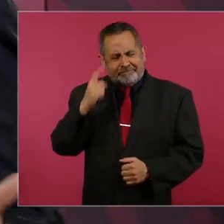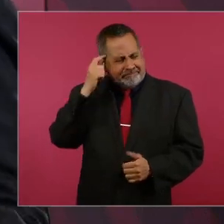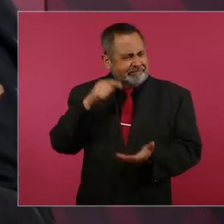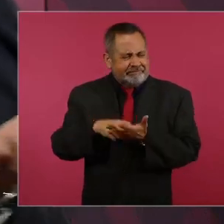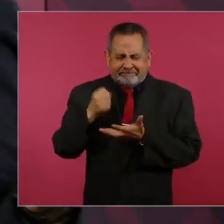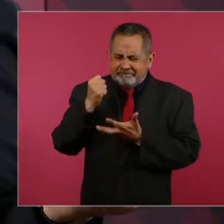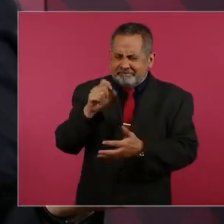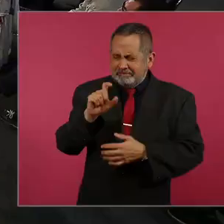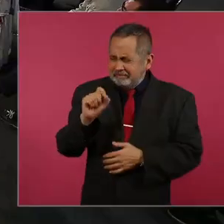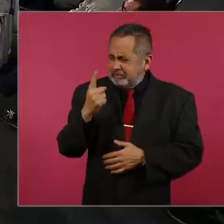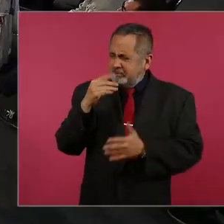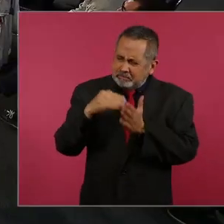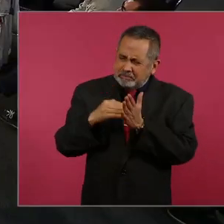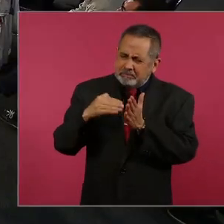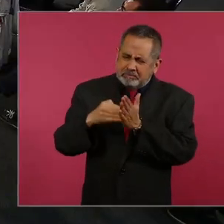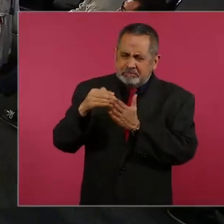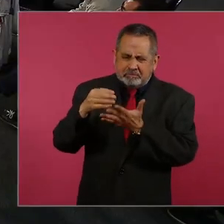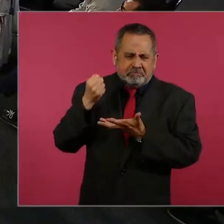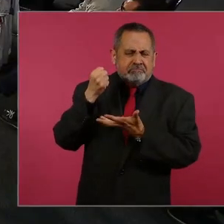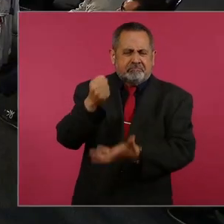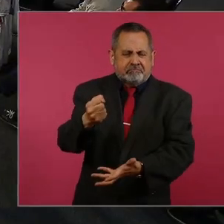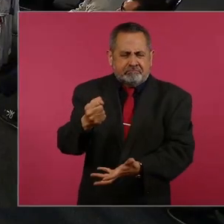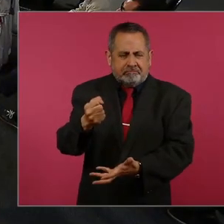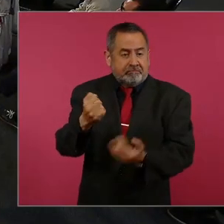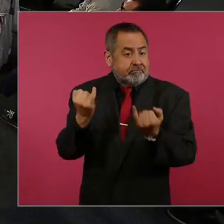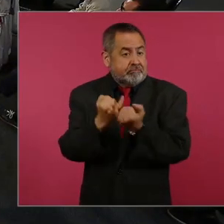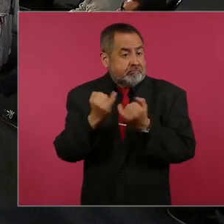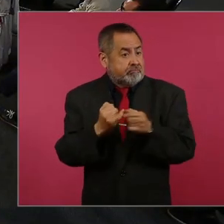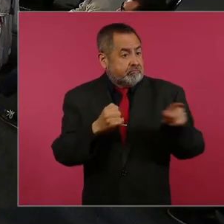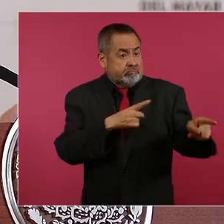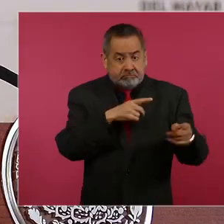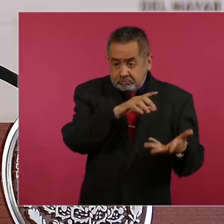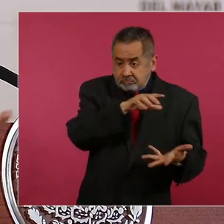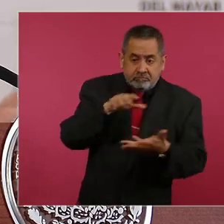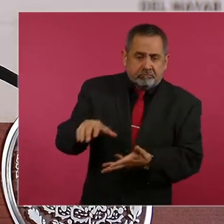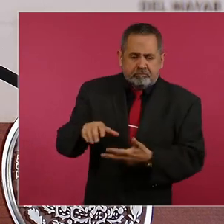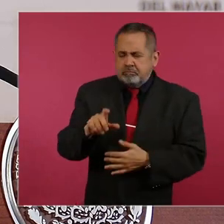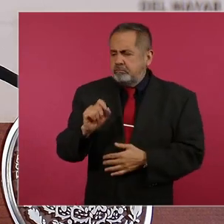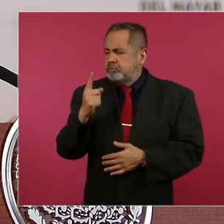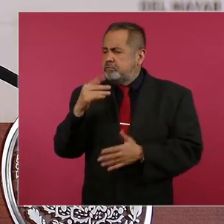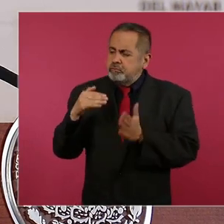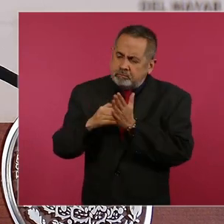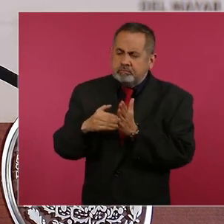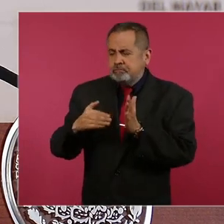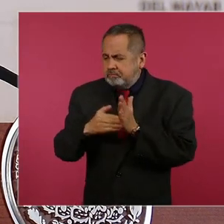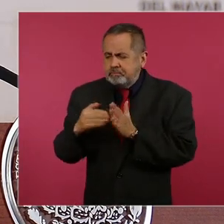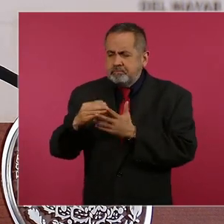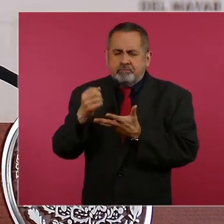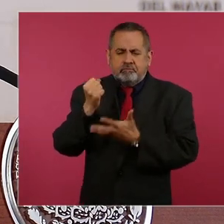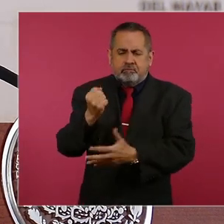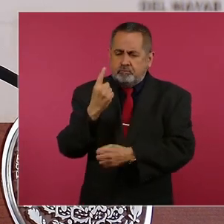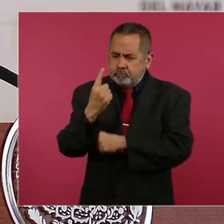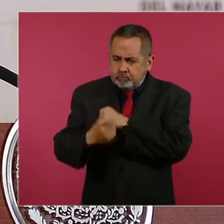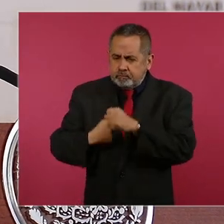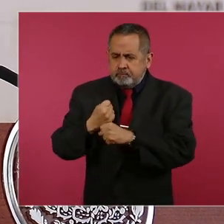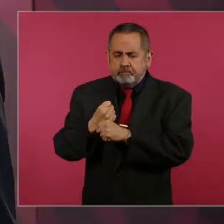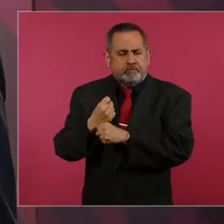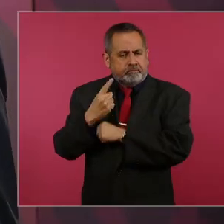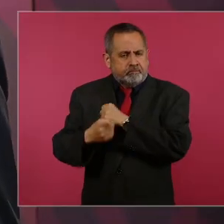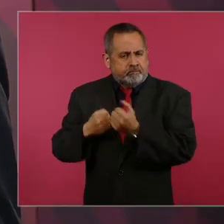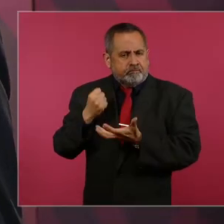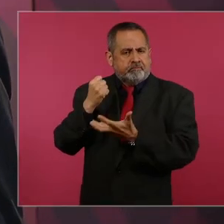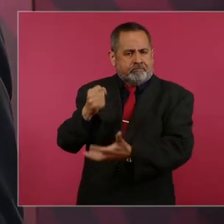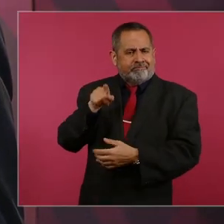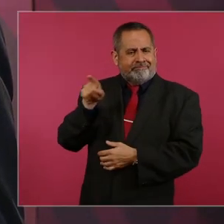21 mil millones al año de presupuesto.